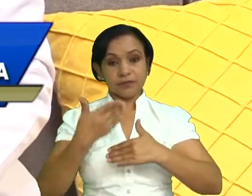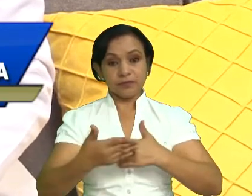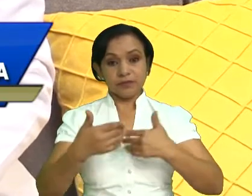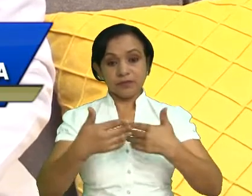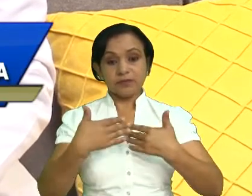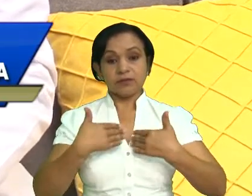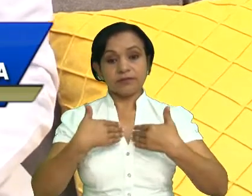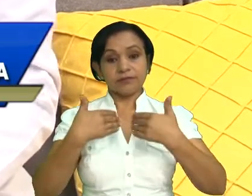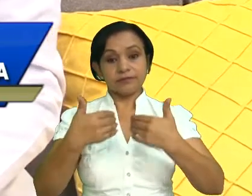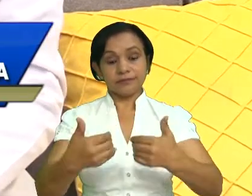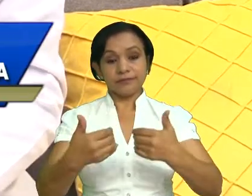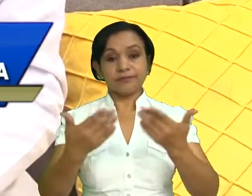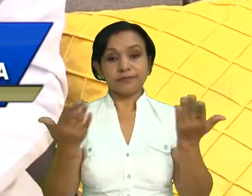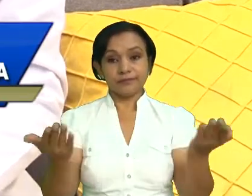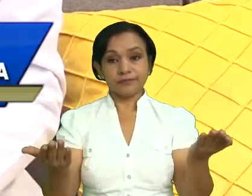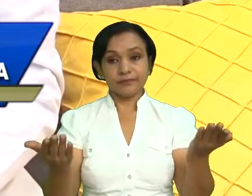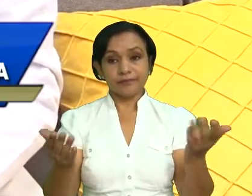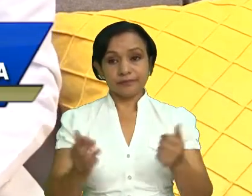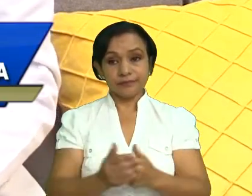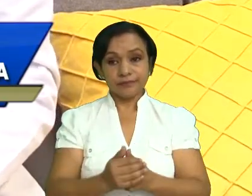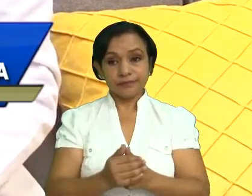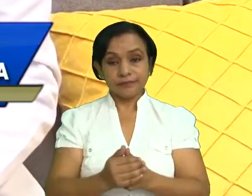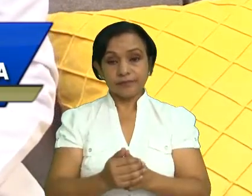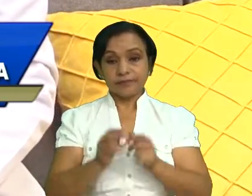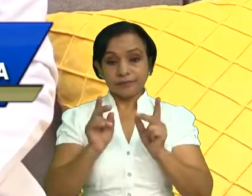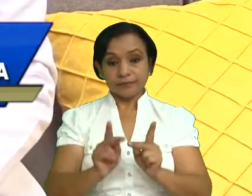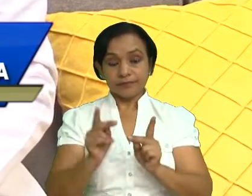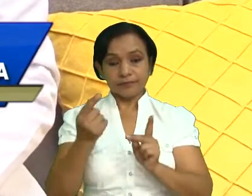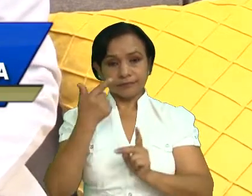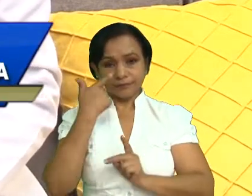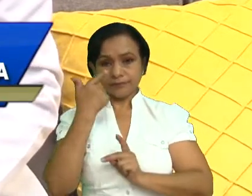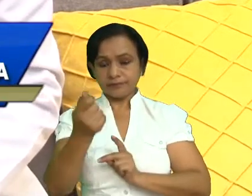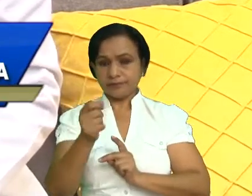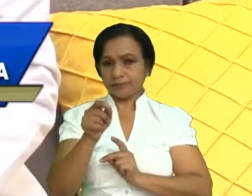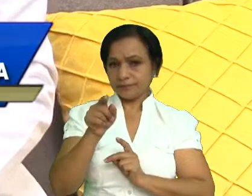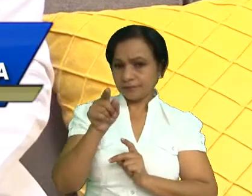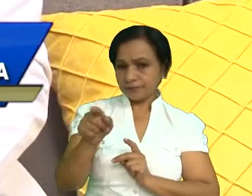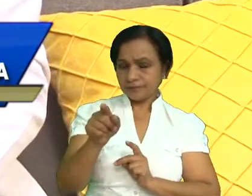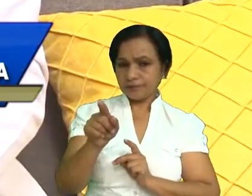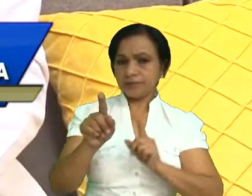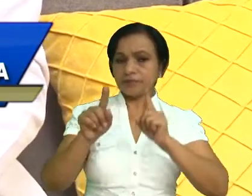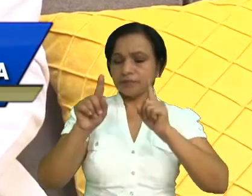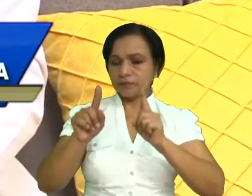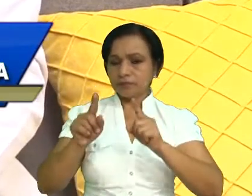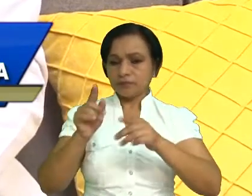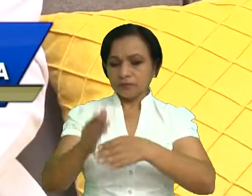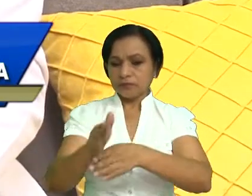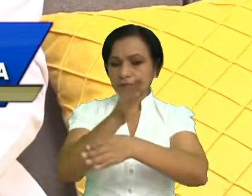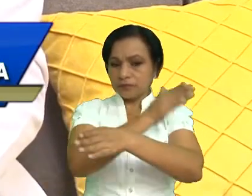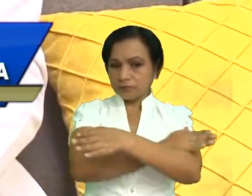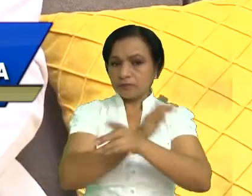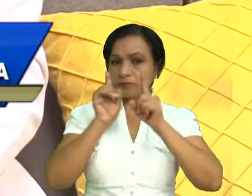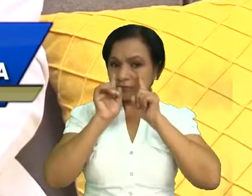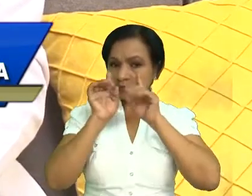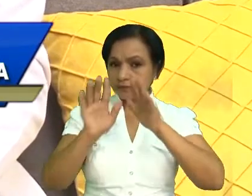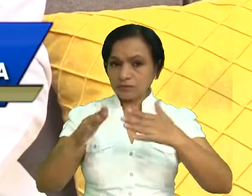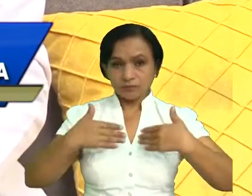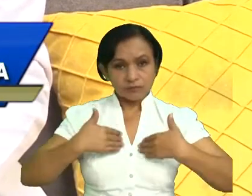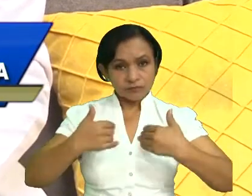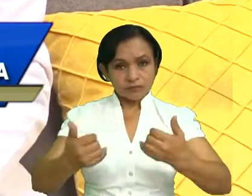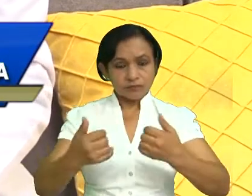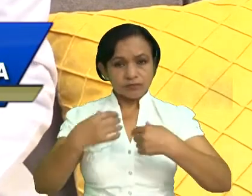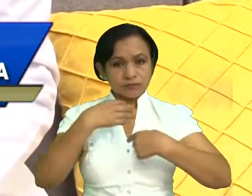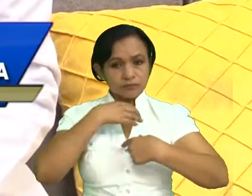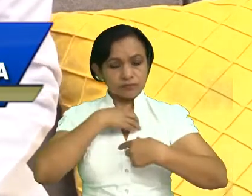brigadista de salud indirectamente. Porque cuando vos conocés cuáles son las medidas de prevención y vos las tomás, vos vas a